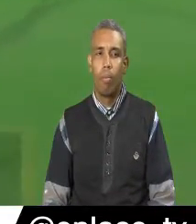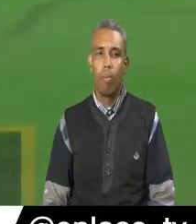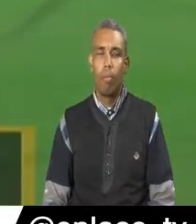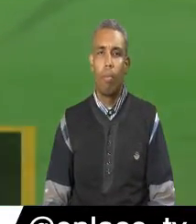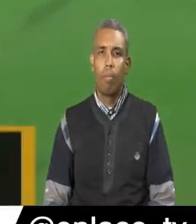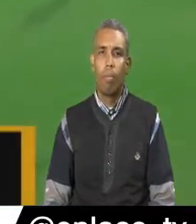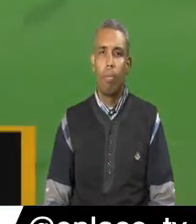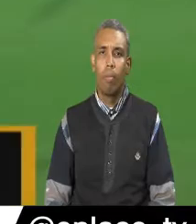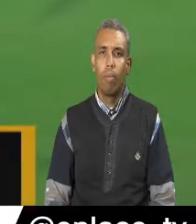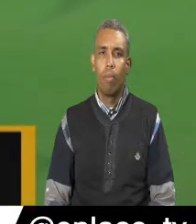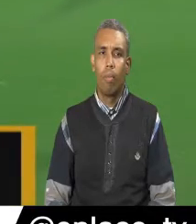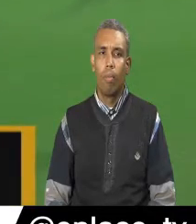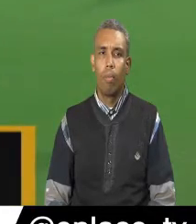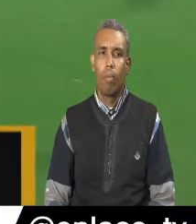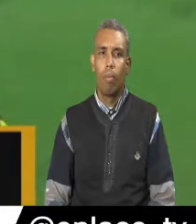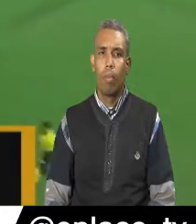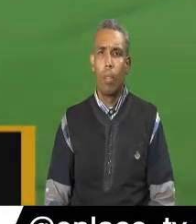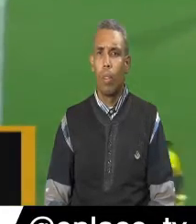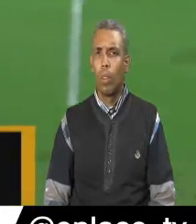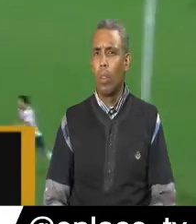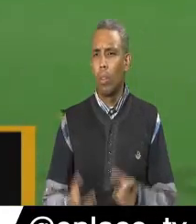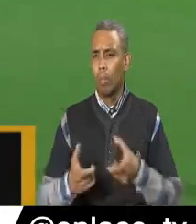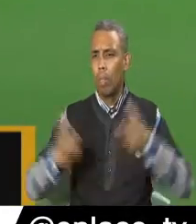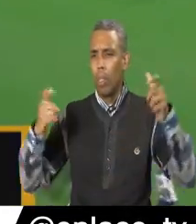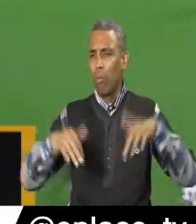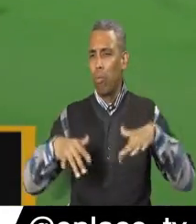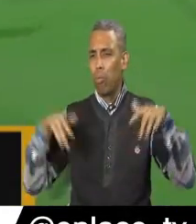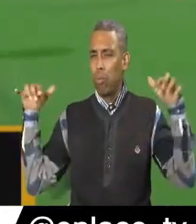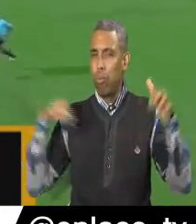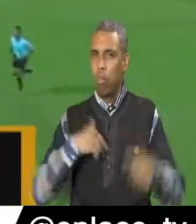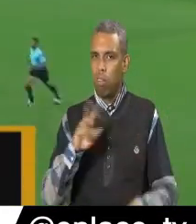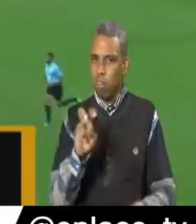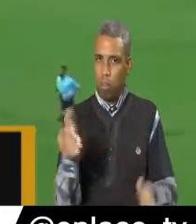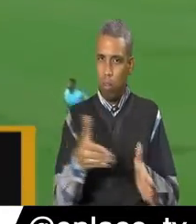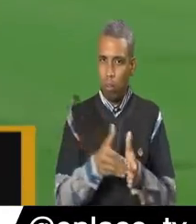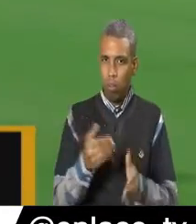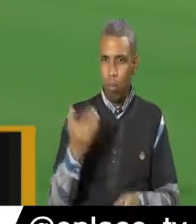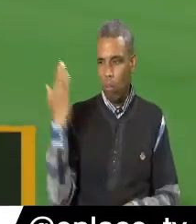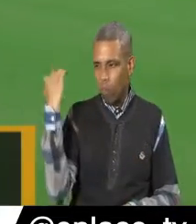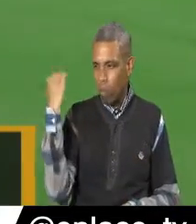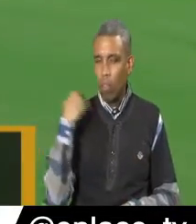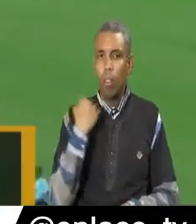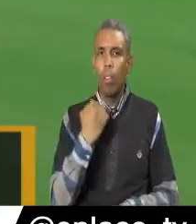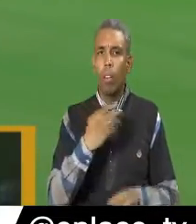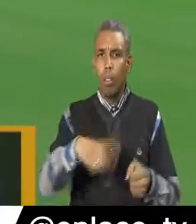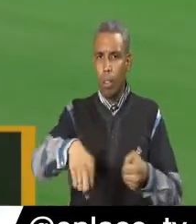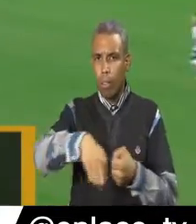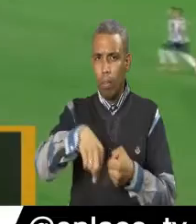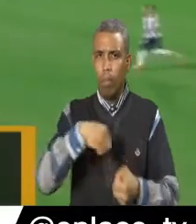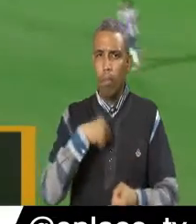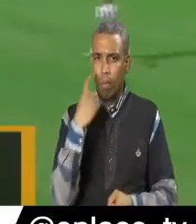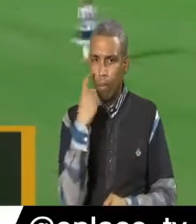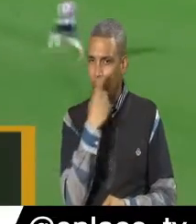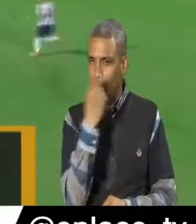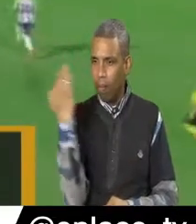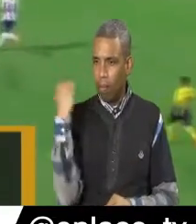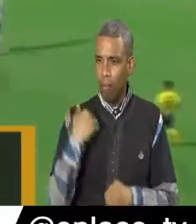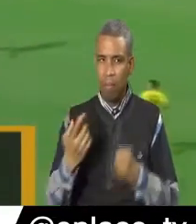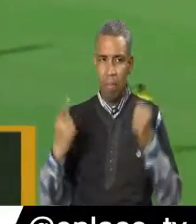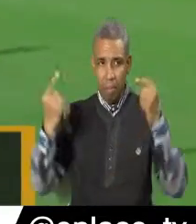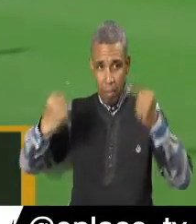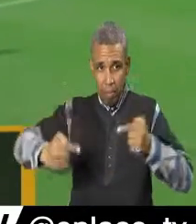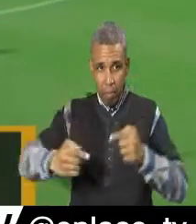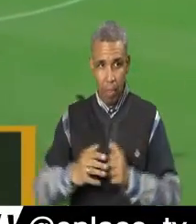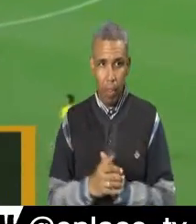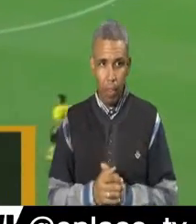Con la presencia de unos 7.000 espectadores, Alianza Petrolera y el Junior de Barranquilla dieron uno de los mejores espectáculos de la temporada en un encuentro